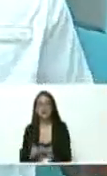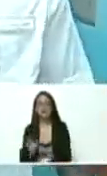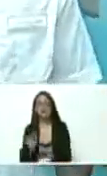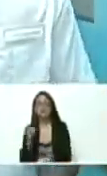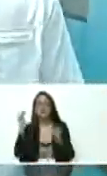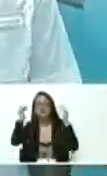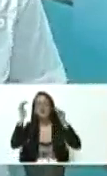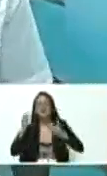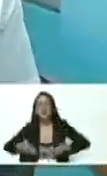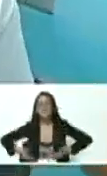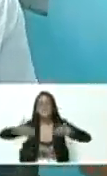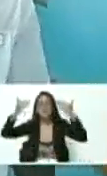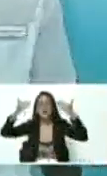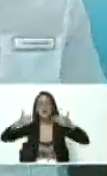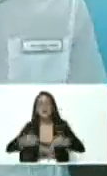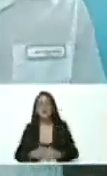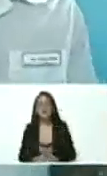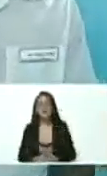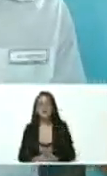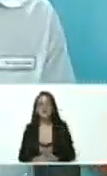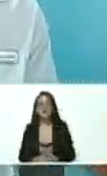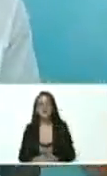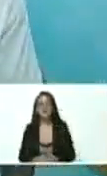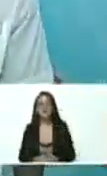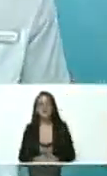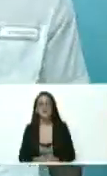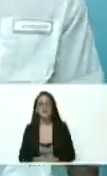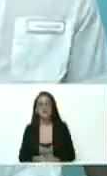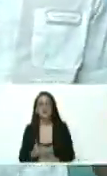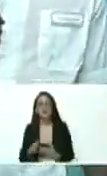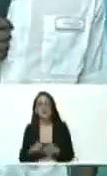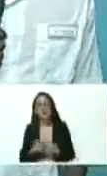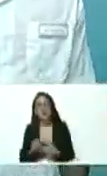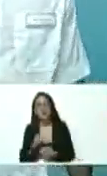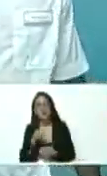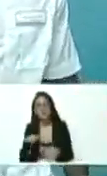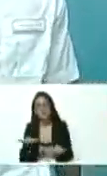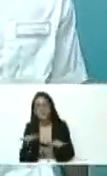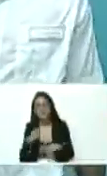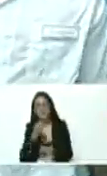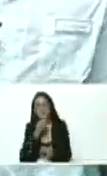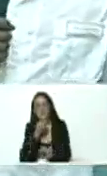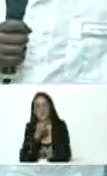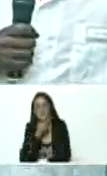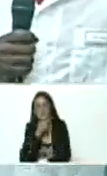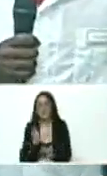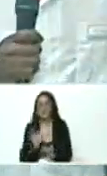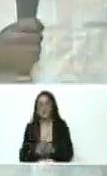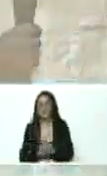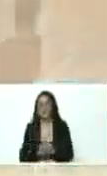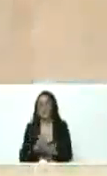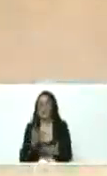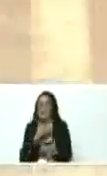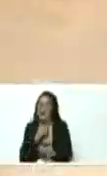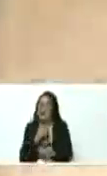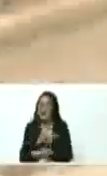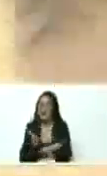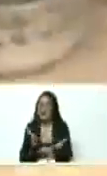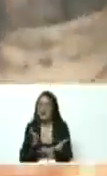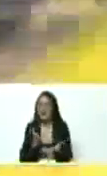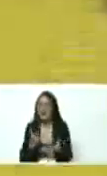y paredes. Yaciel, para que todo quede brillante, bello, bonito, agradable.